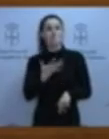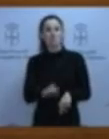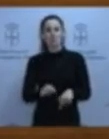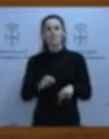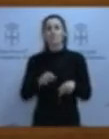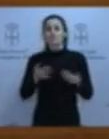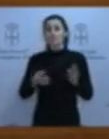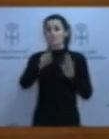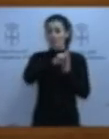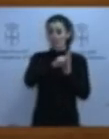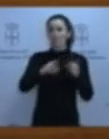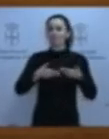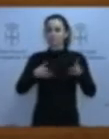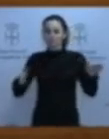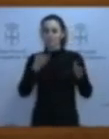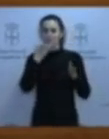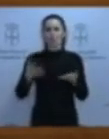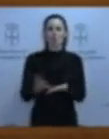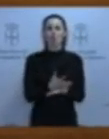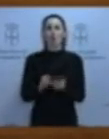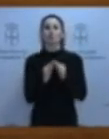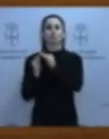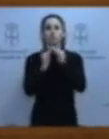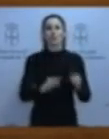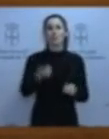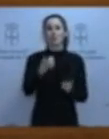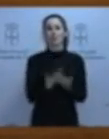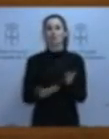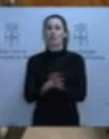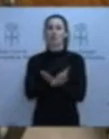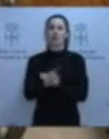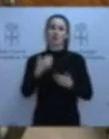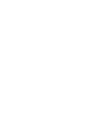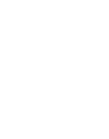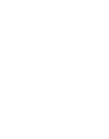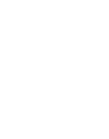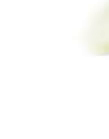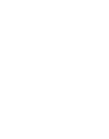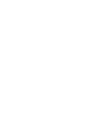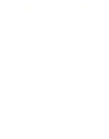camino si ustedes aprueban junto con nosotros esta PNL. Gracias.